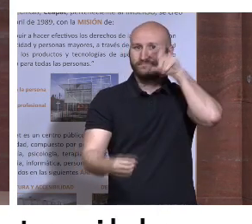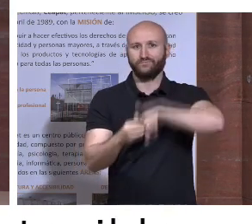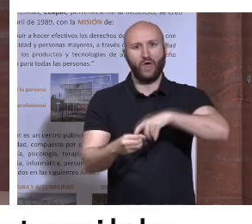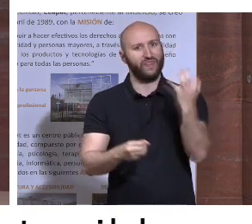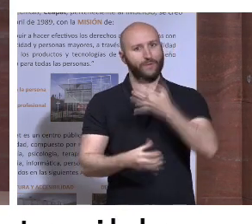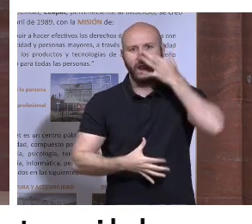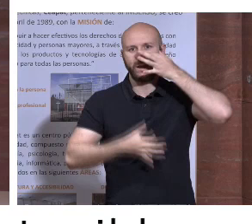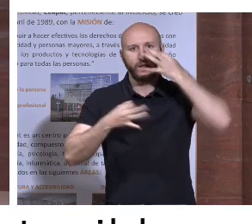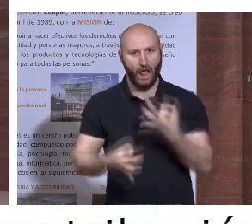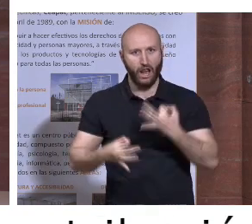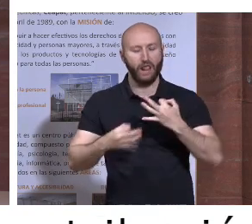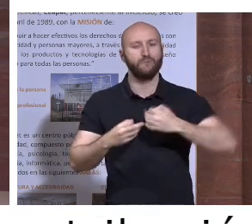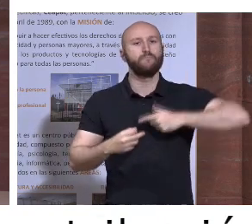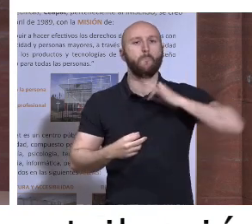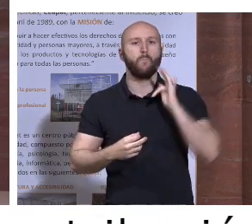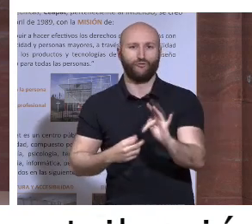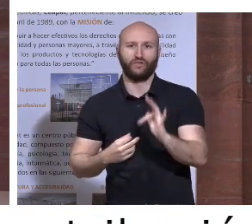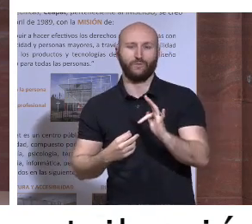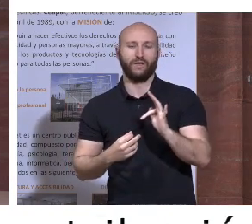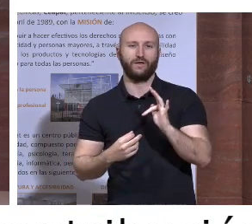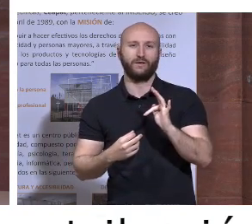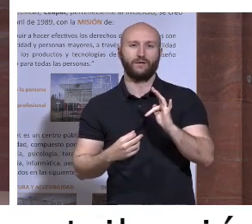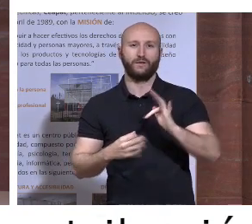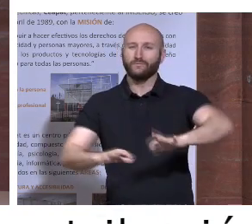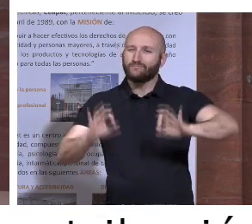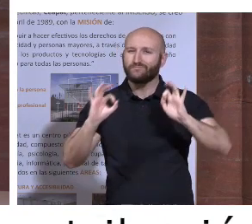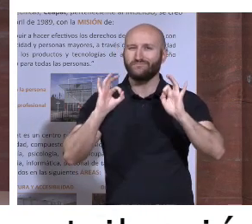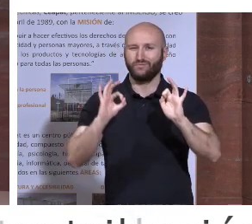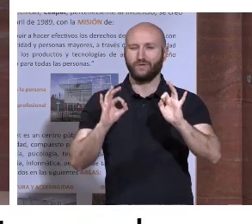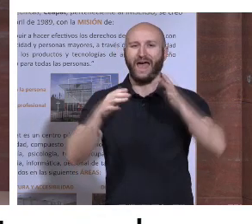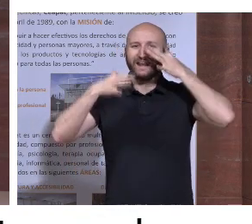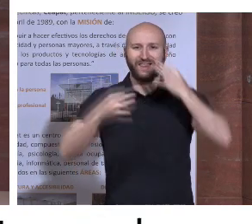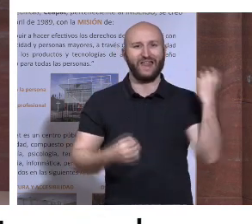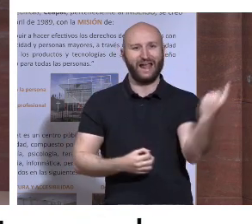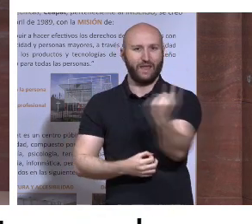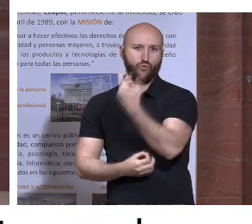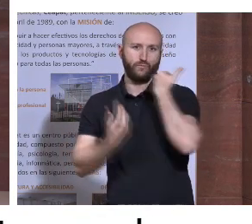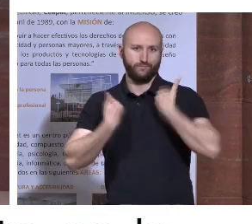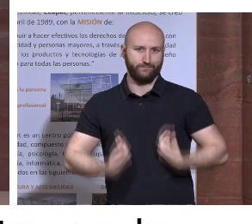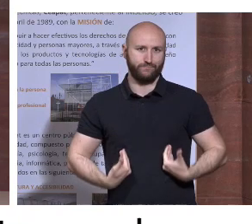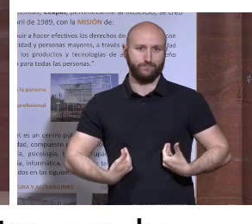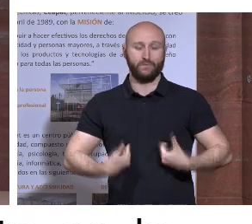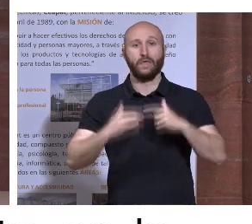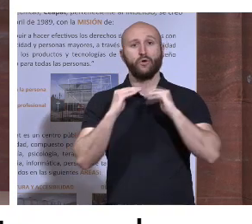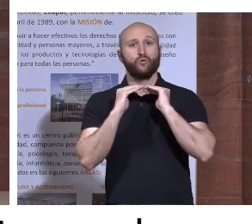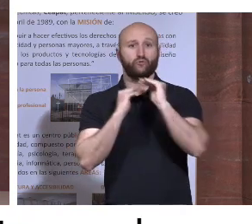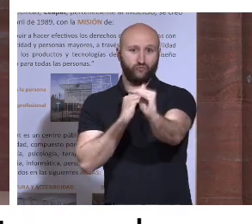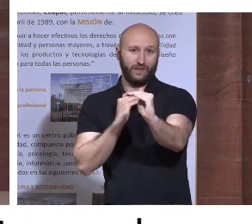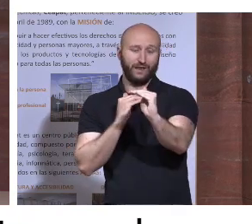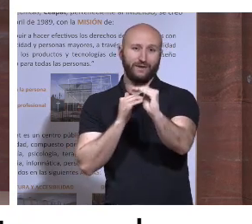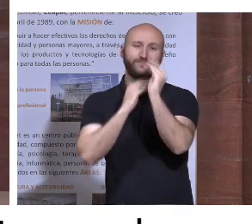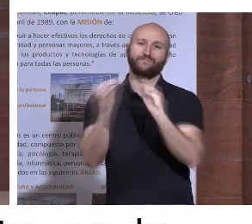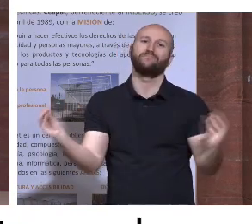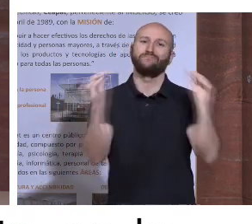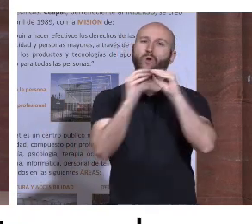real, positiva y concreta en la realidad de cada persona. Sostenible, en línea con